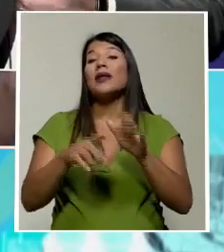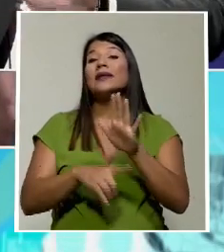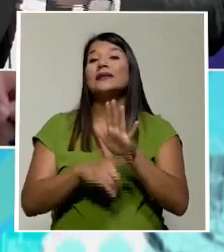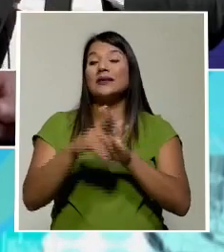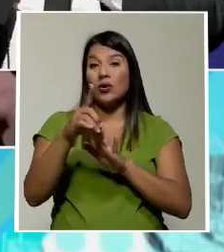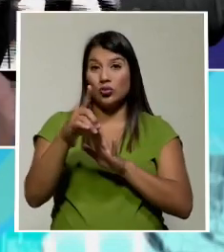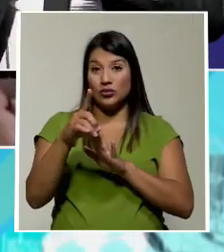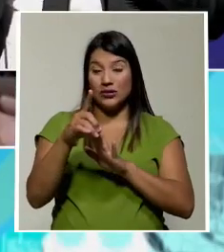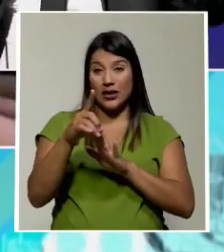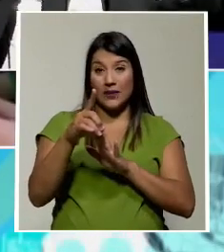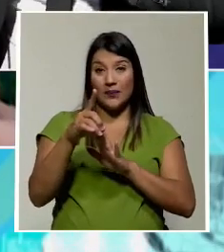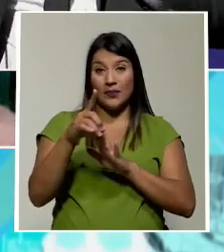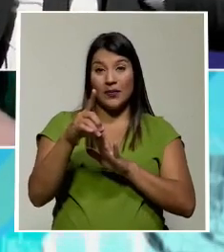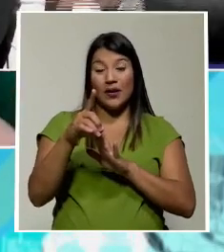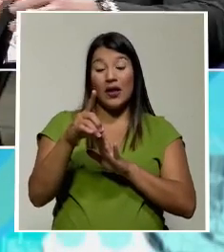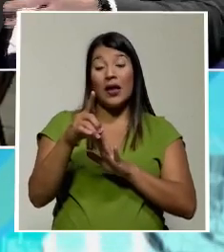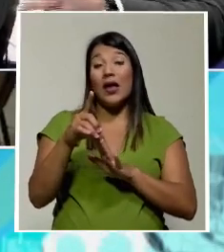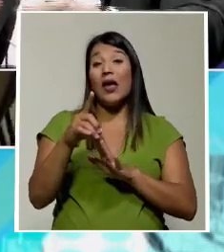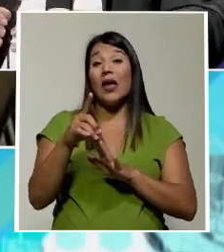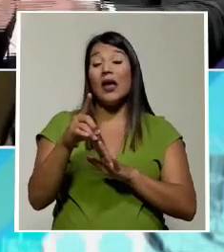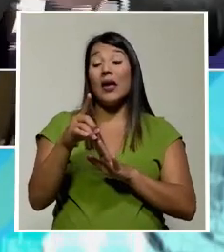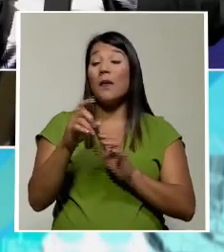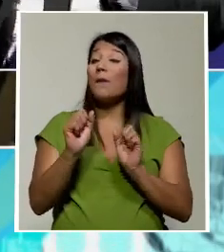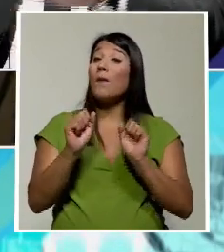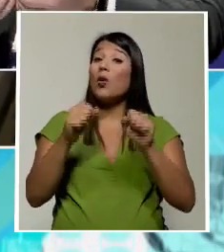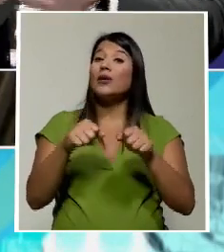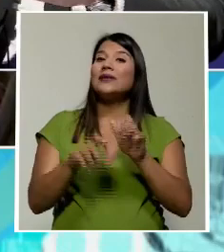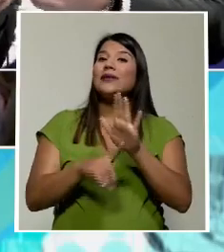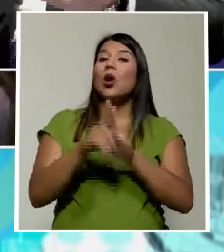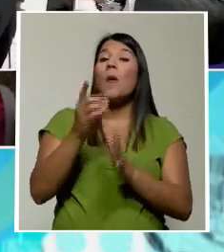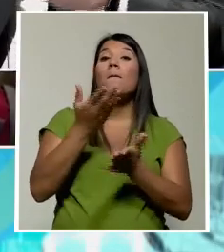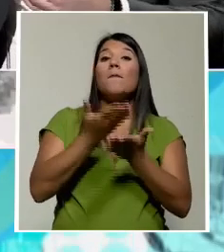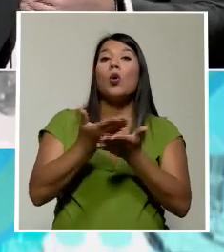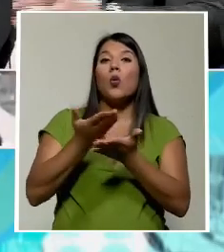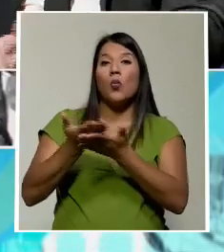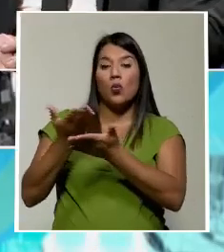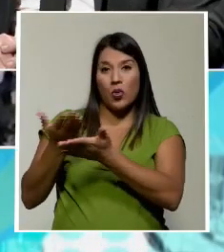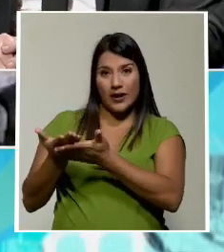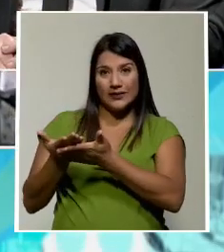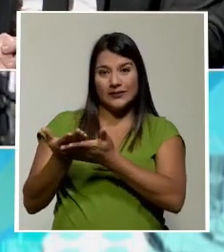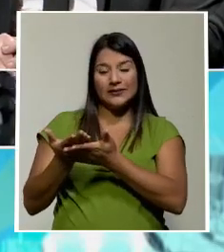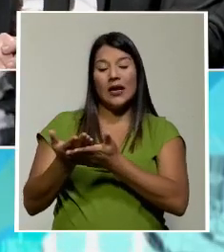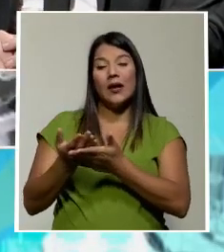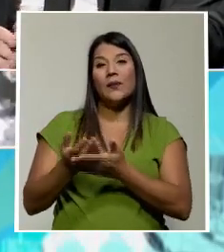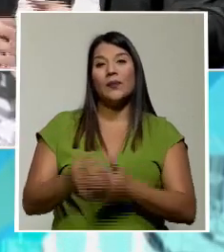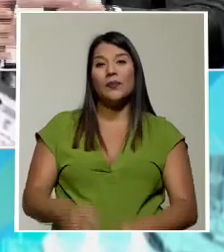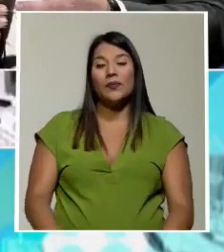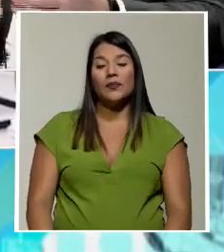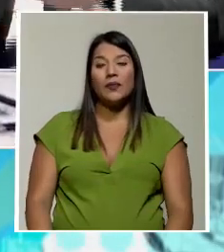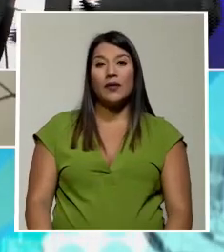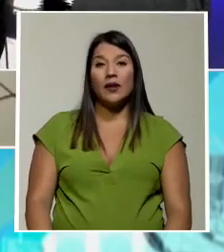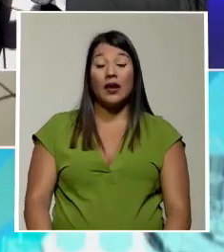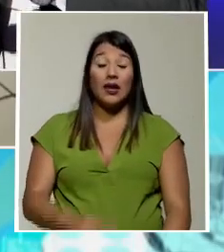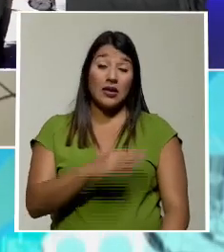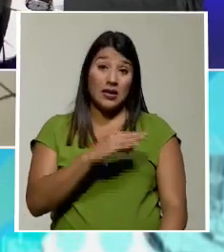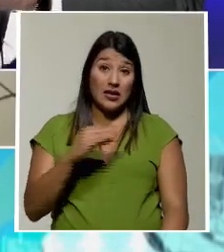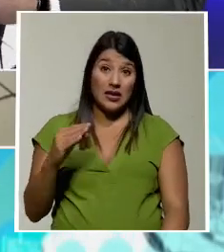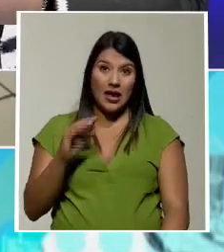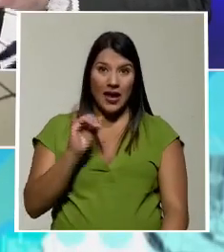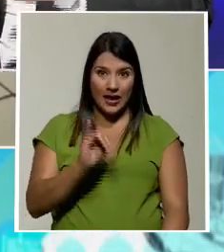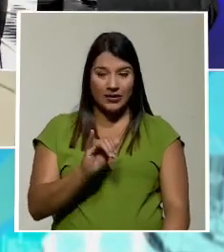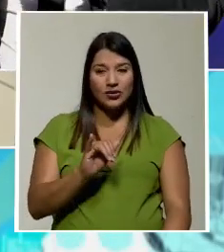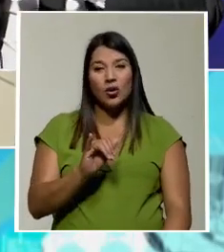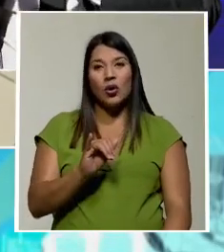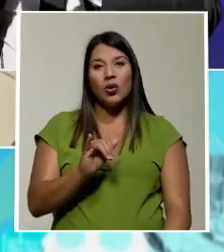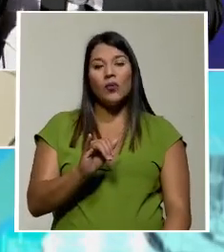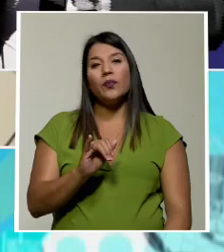las palabras más o menos, ¿verdad? El de desarrollar las propuestas educativas que emanan del Consejo Superior de Educación. Y esto incluso,